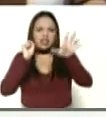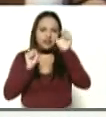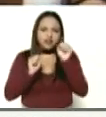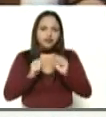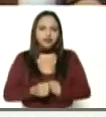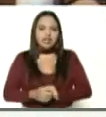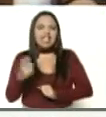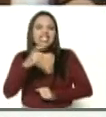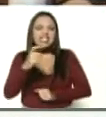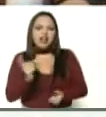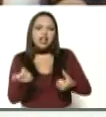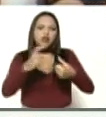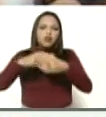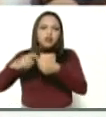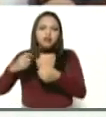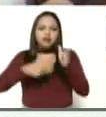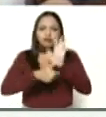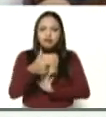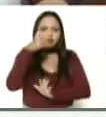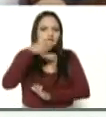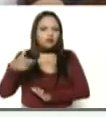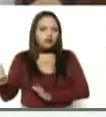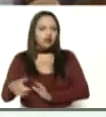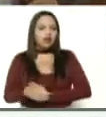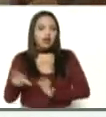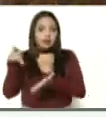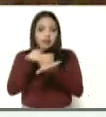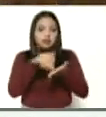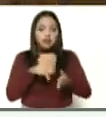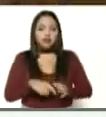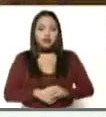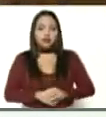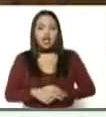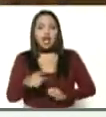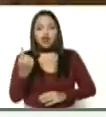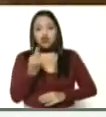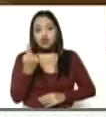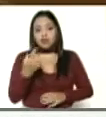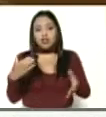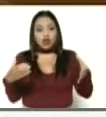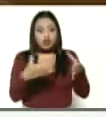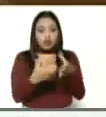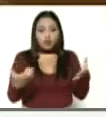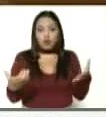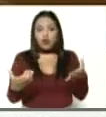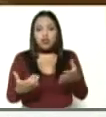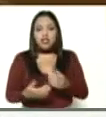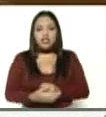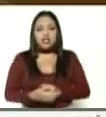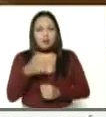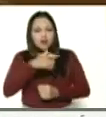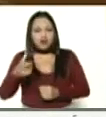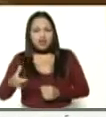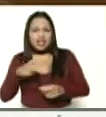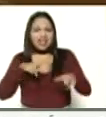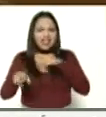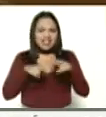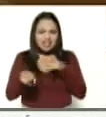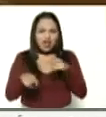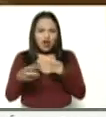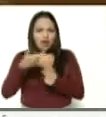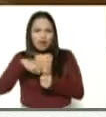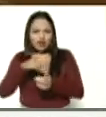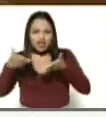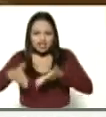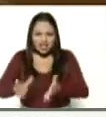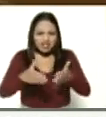incluir a más sectores populares a la causa, que no valía solamente con un grupo de pardo y algunos grupos allí a su alrededor,